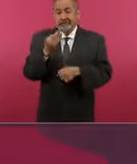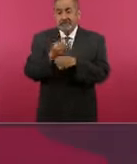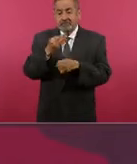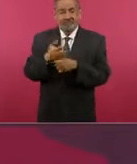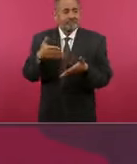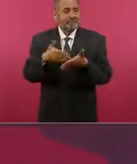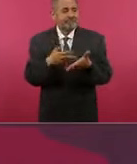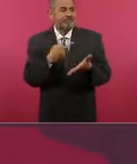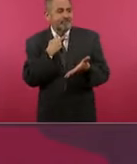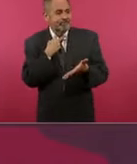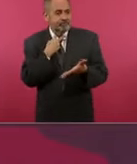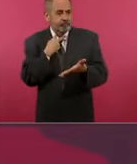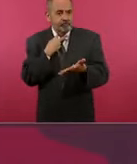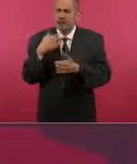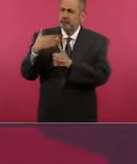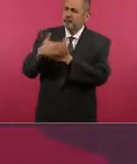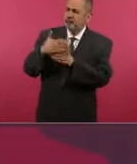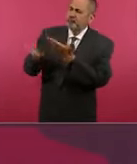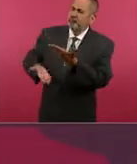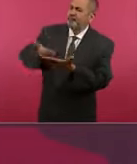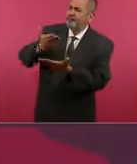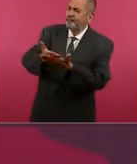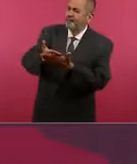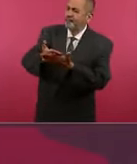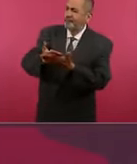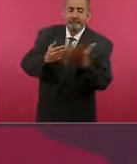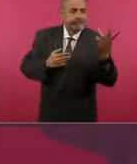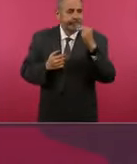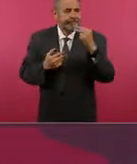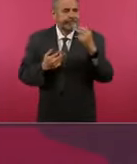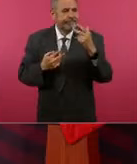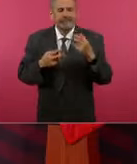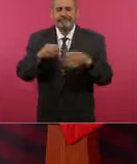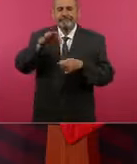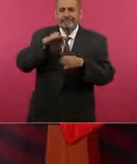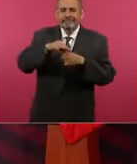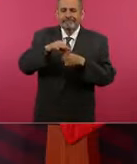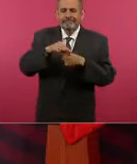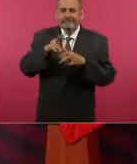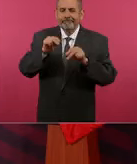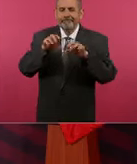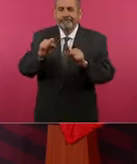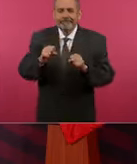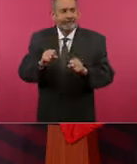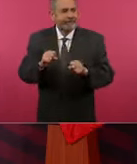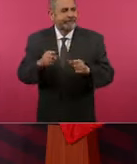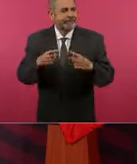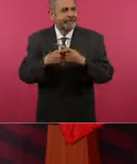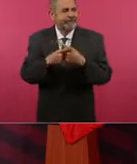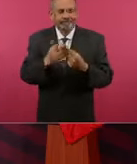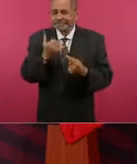ahora. Nosotros no podemos hacer una reforma constitucional.